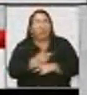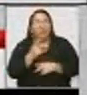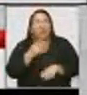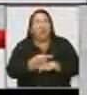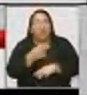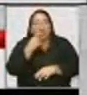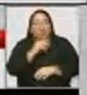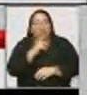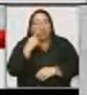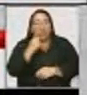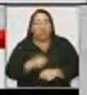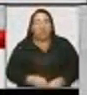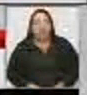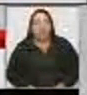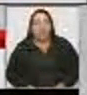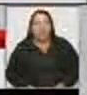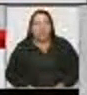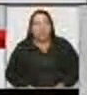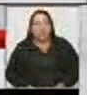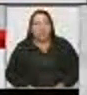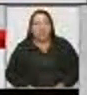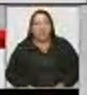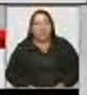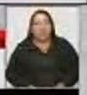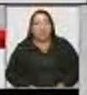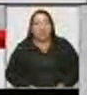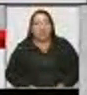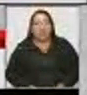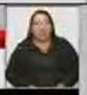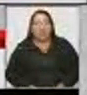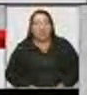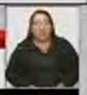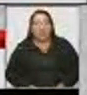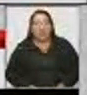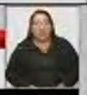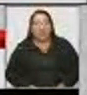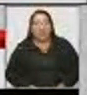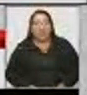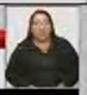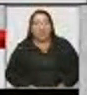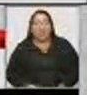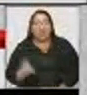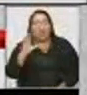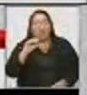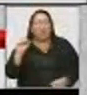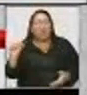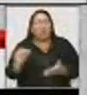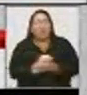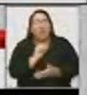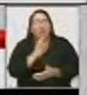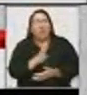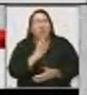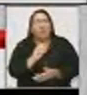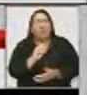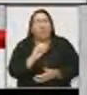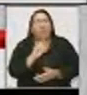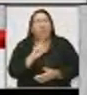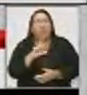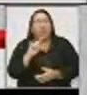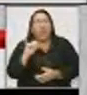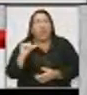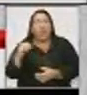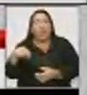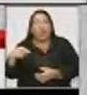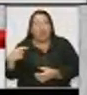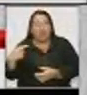violencia contra niñas, niños y adolescentes, que busca erradicar el bullying de los espacios escolares, pero busca también establecer